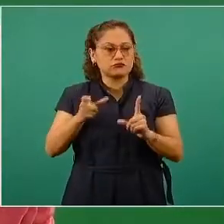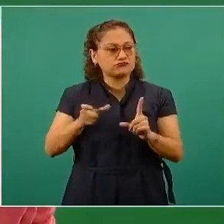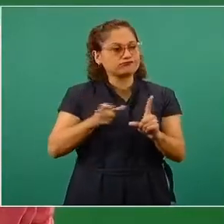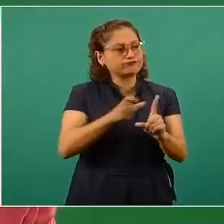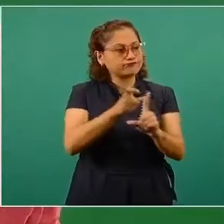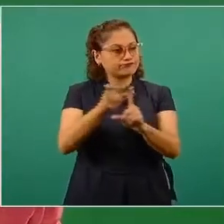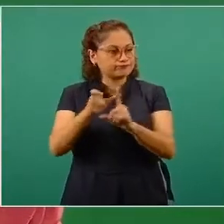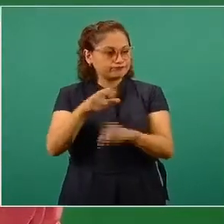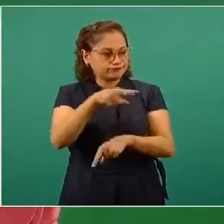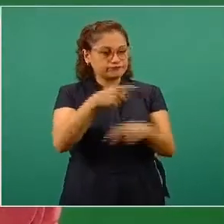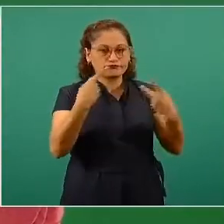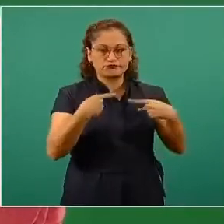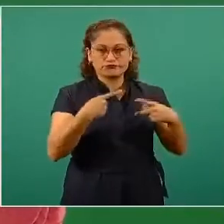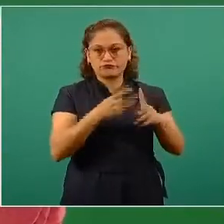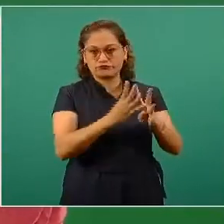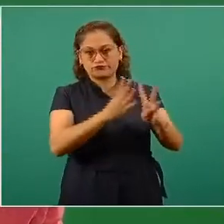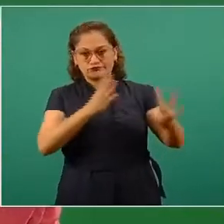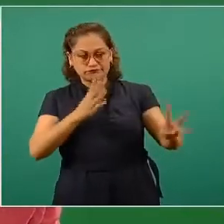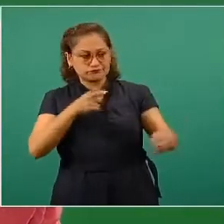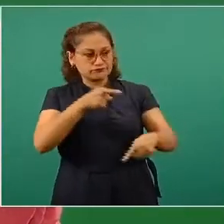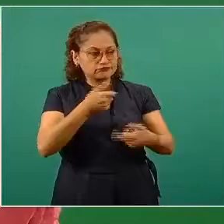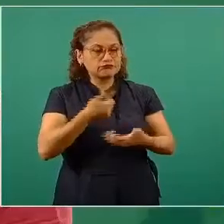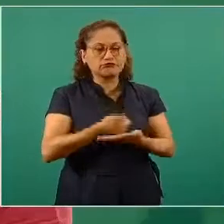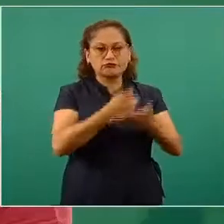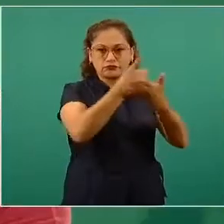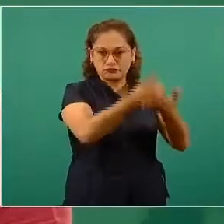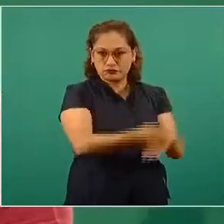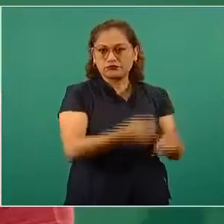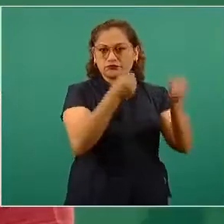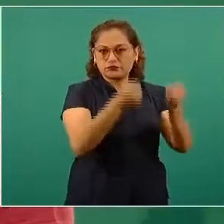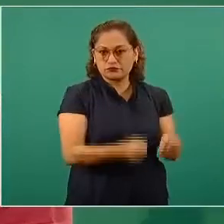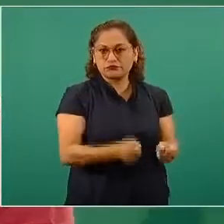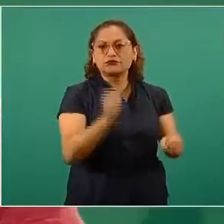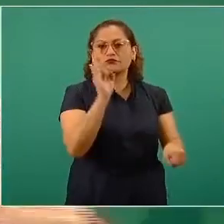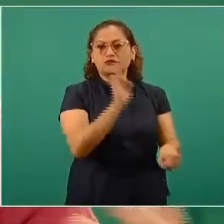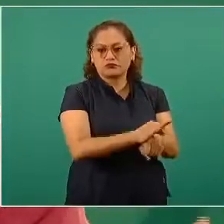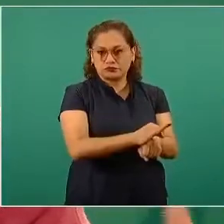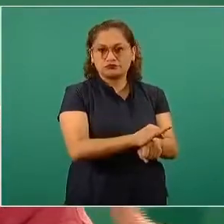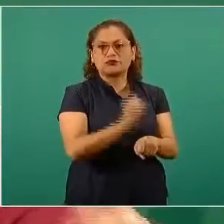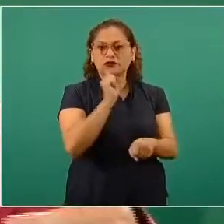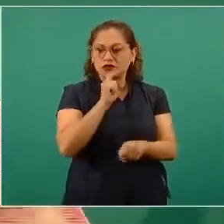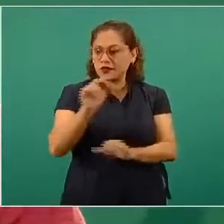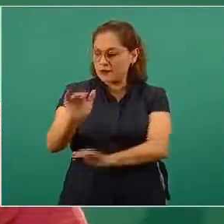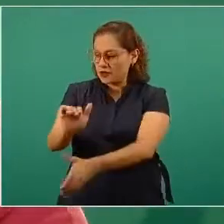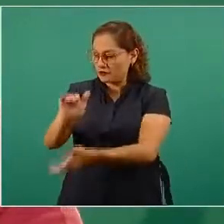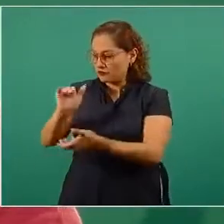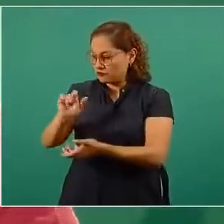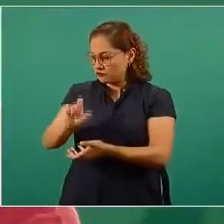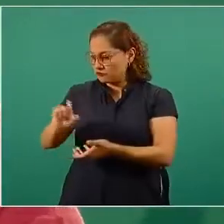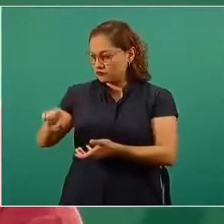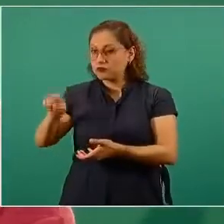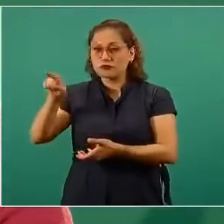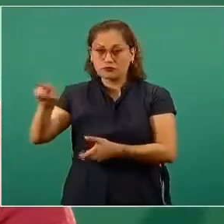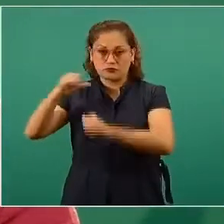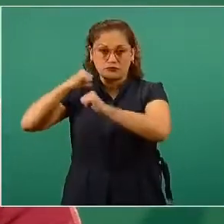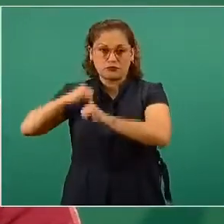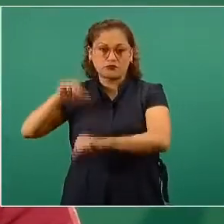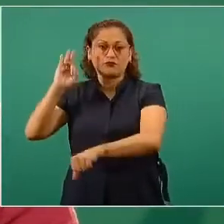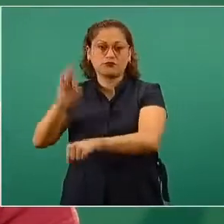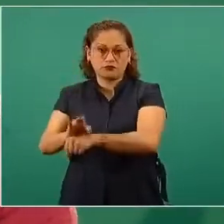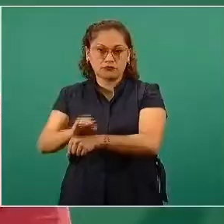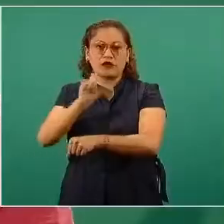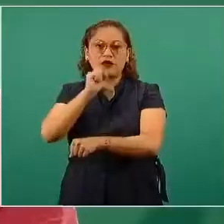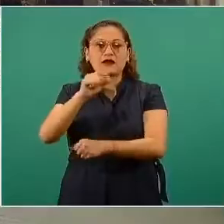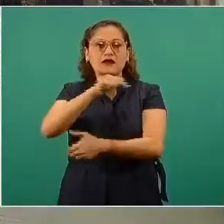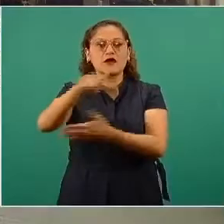personas que se vacunan, resguardan el producto y resguardan la integridad del recinto donde se realiza la